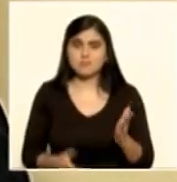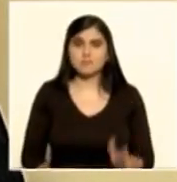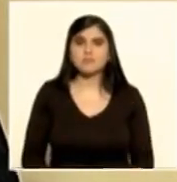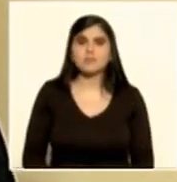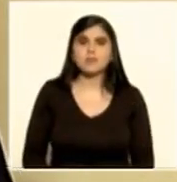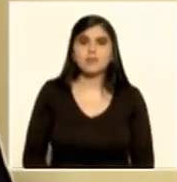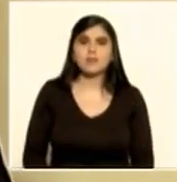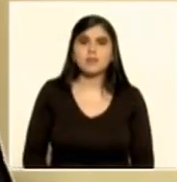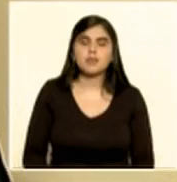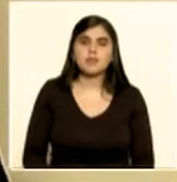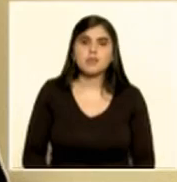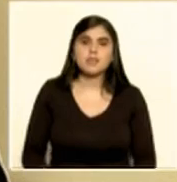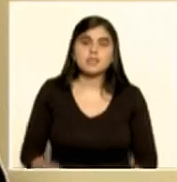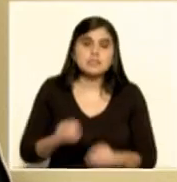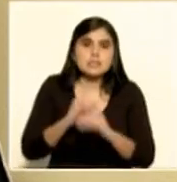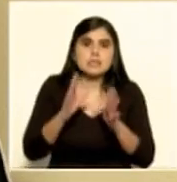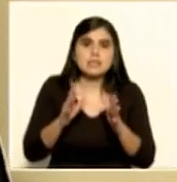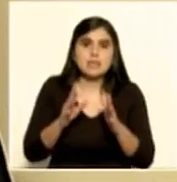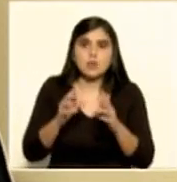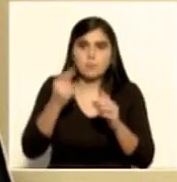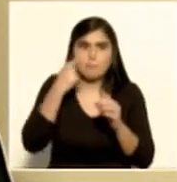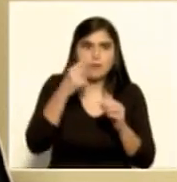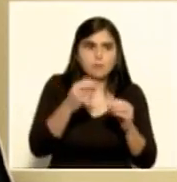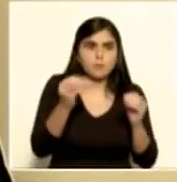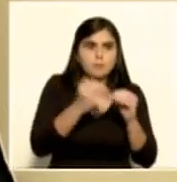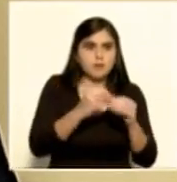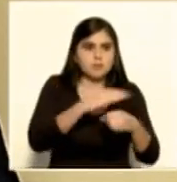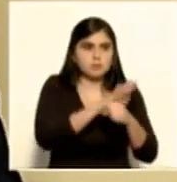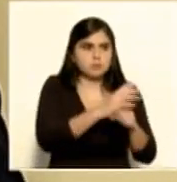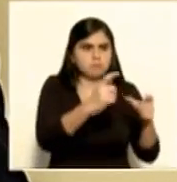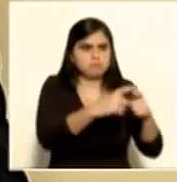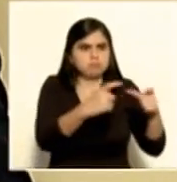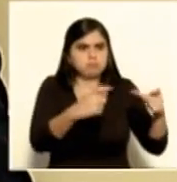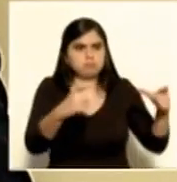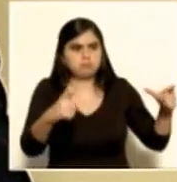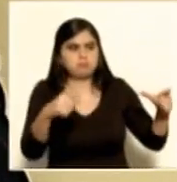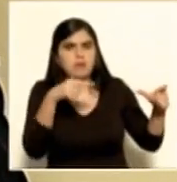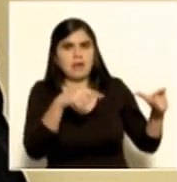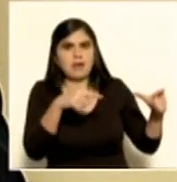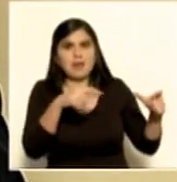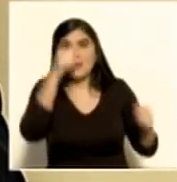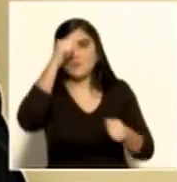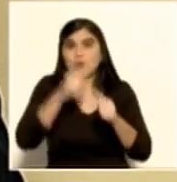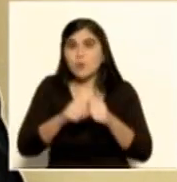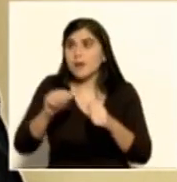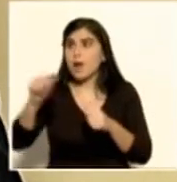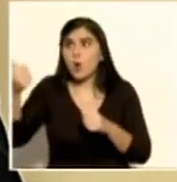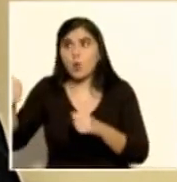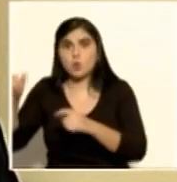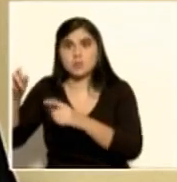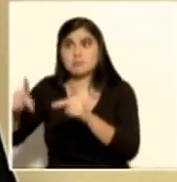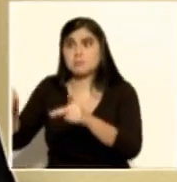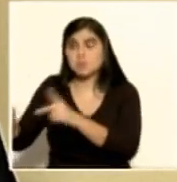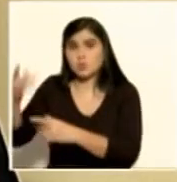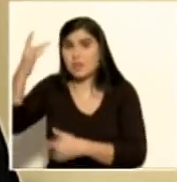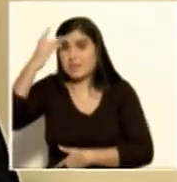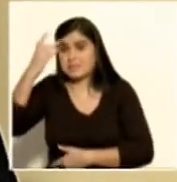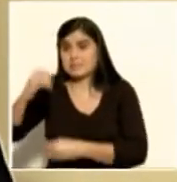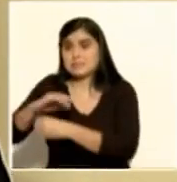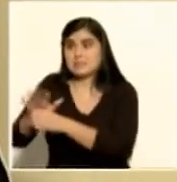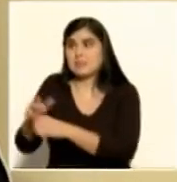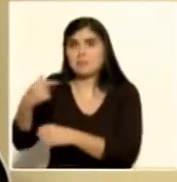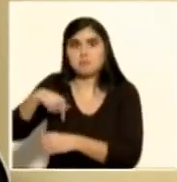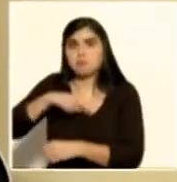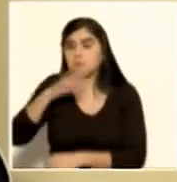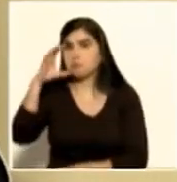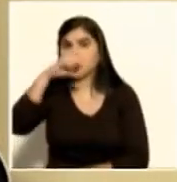ese sentido, pues obviamente, entre más casos tengamos, recordemos que hay otros casos que no se están captando necesariamente, y también eso va a hacer que entre más casos, más se van